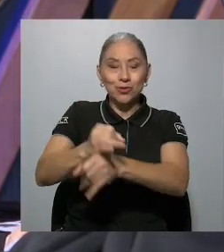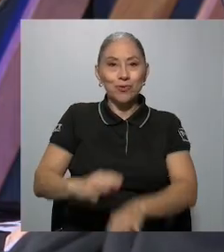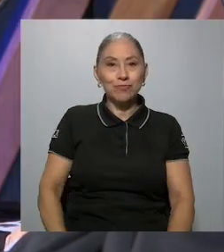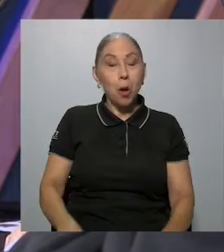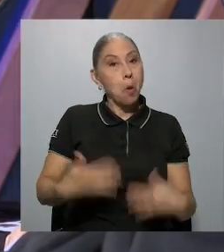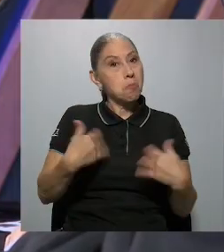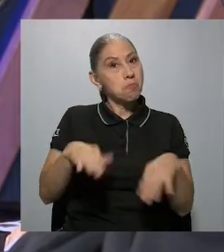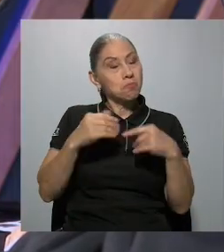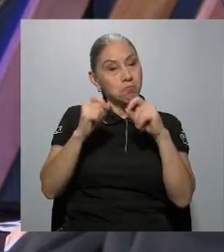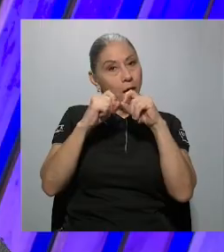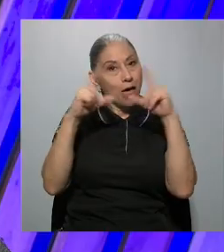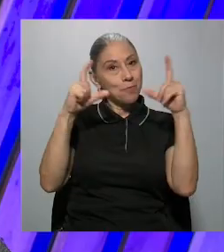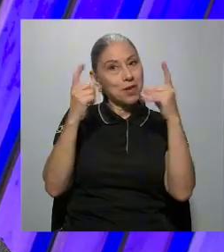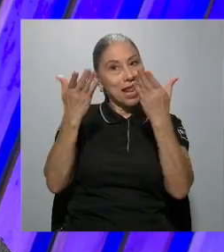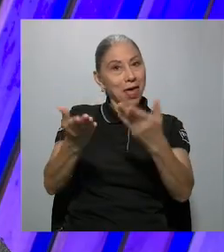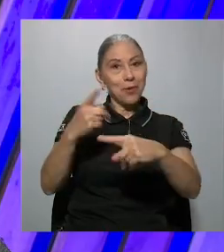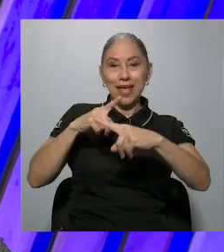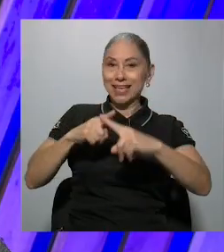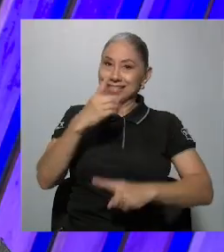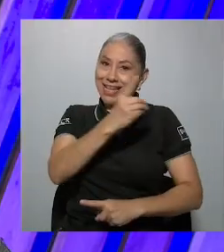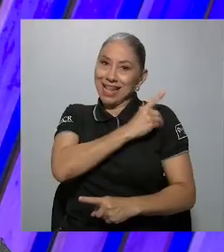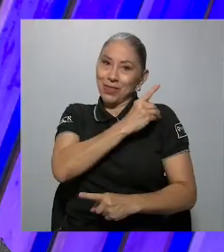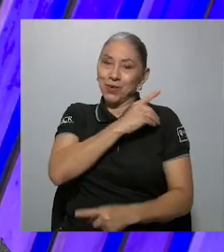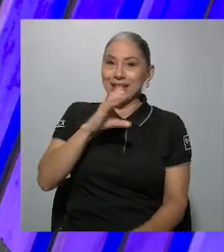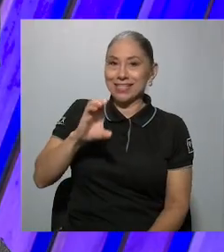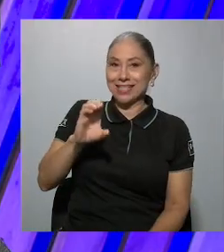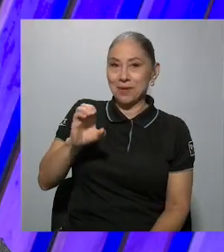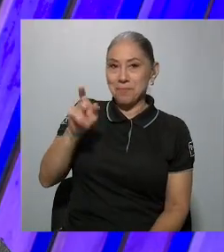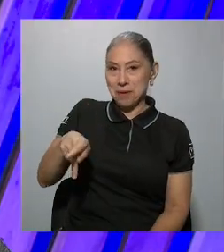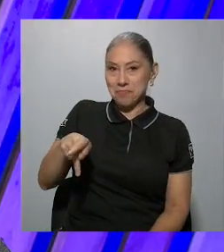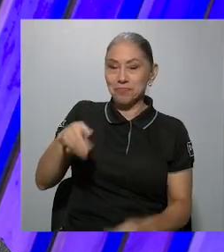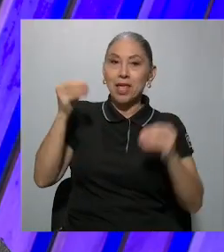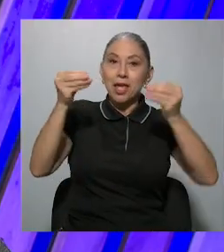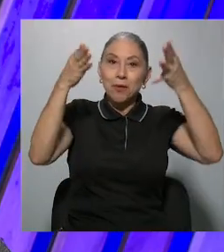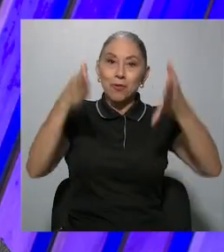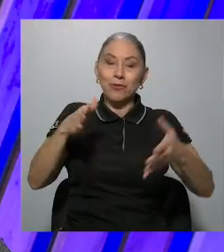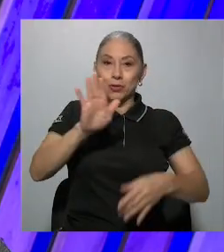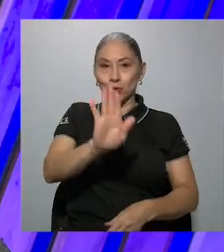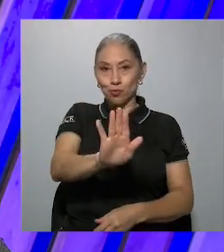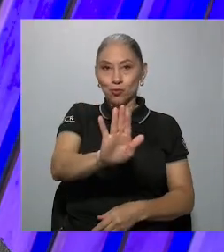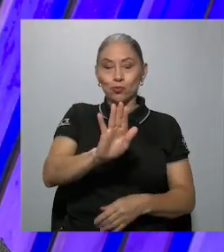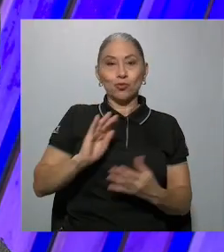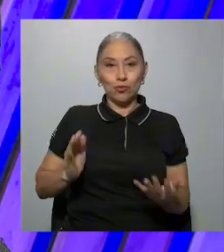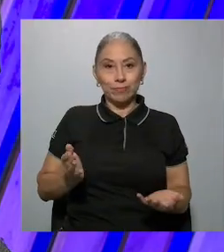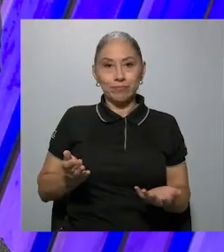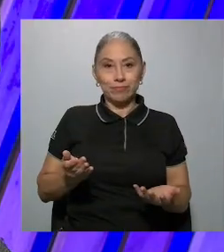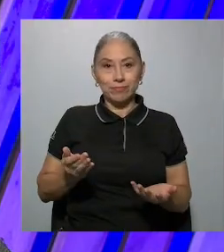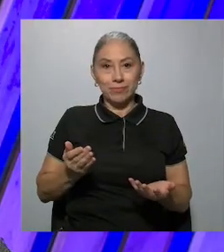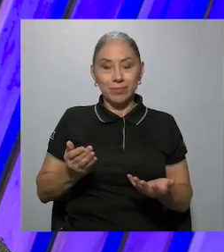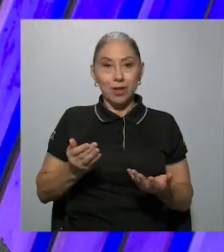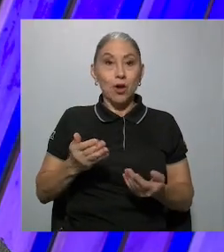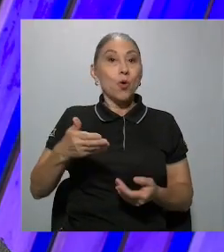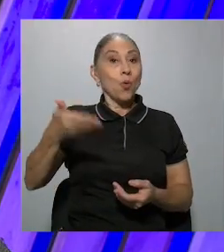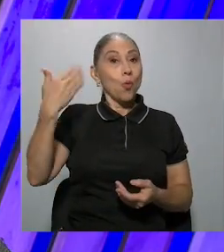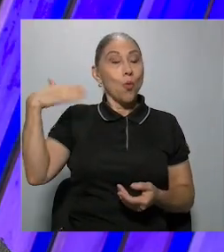institución. Mi admirado exdirector del CCP y profesor